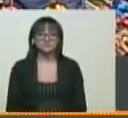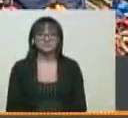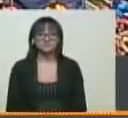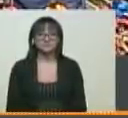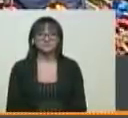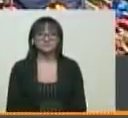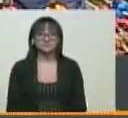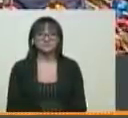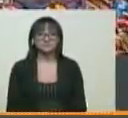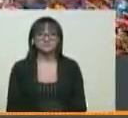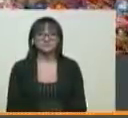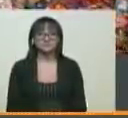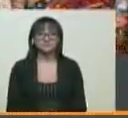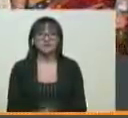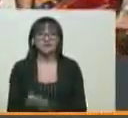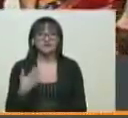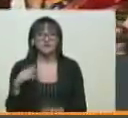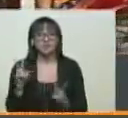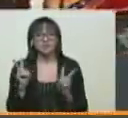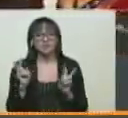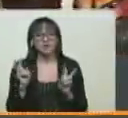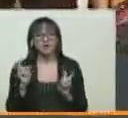Era un candidato novato.